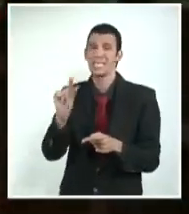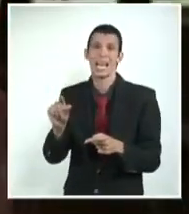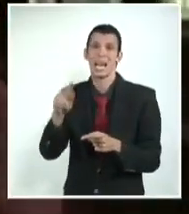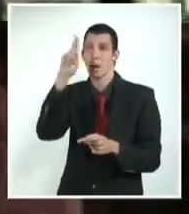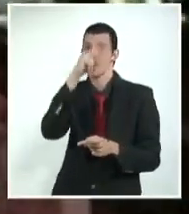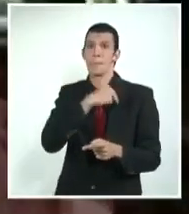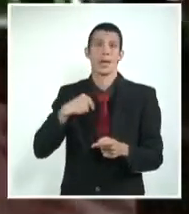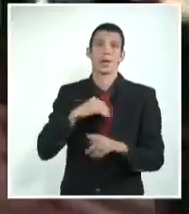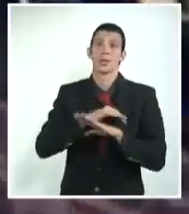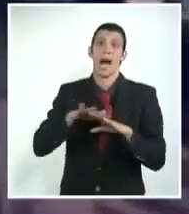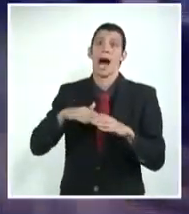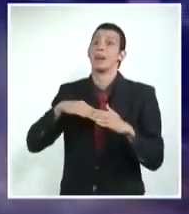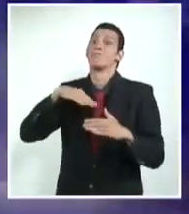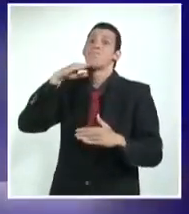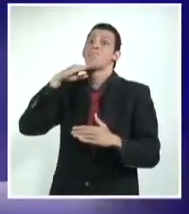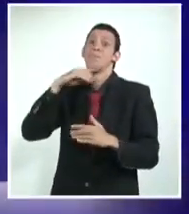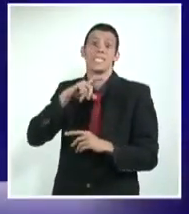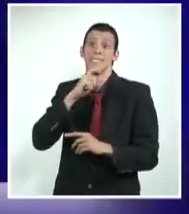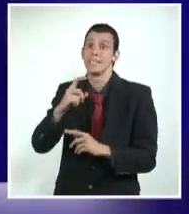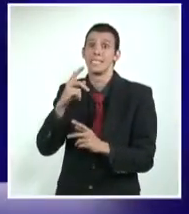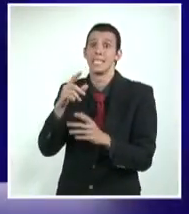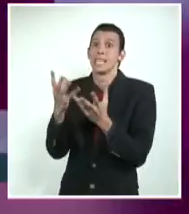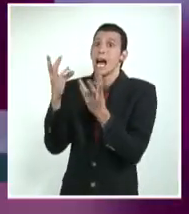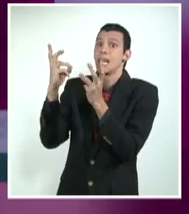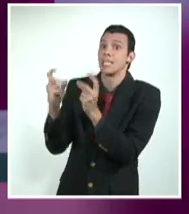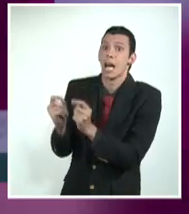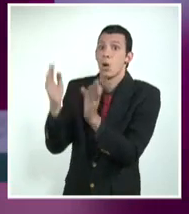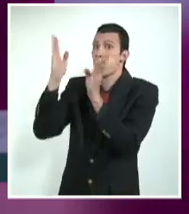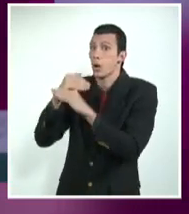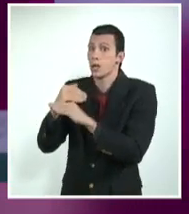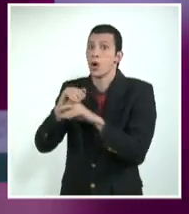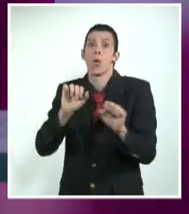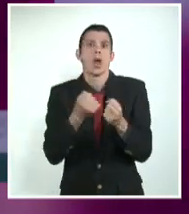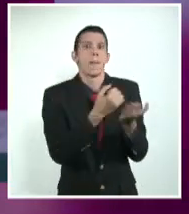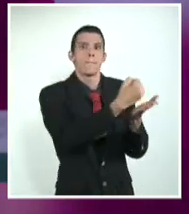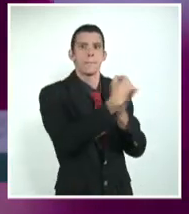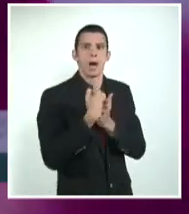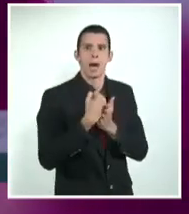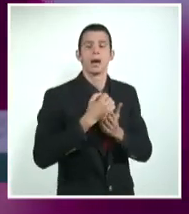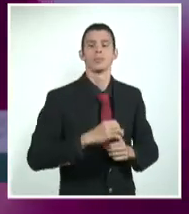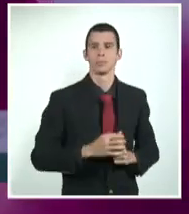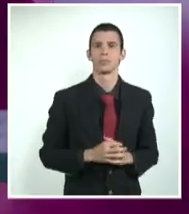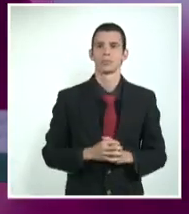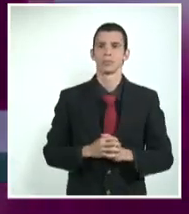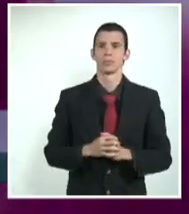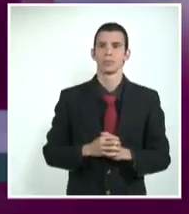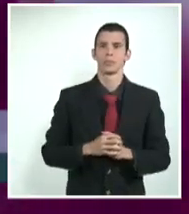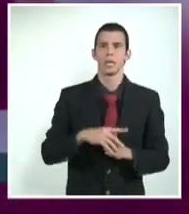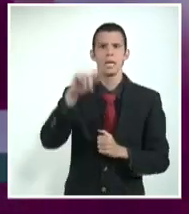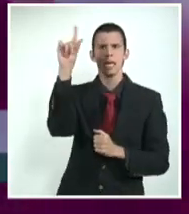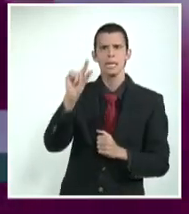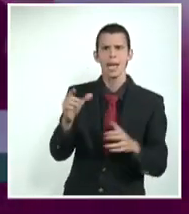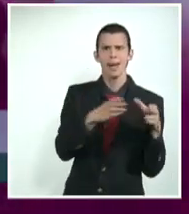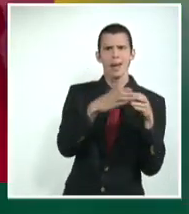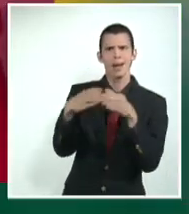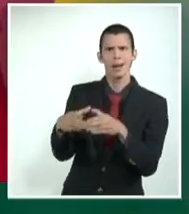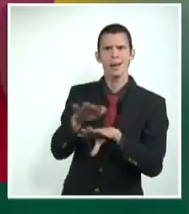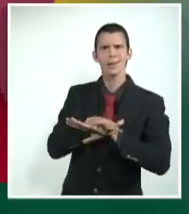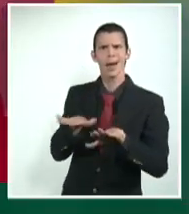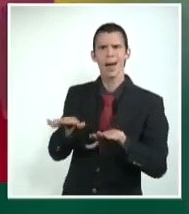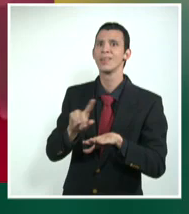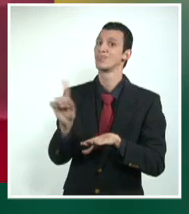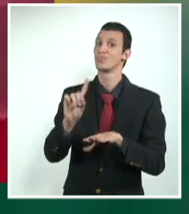Con anterioridad, otras brigadas de médicos y enfermeros cubanos partieron hacia varias naciones para colaborar en el